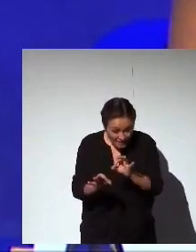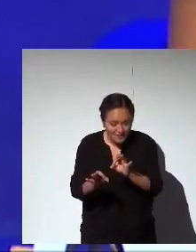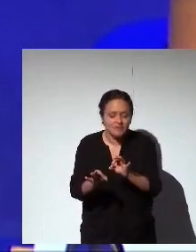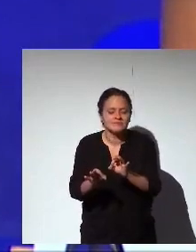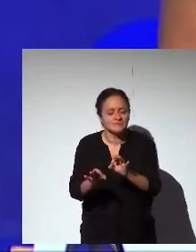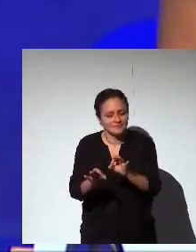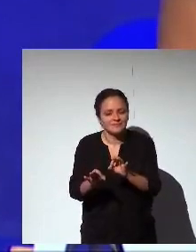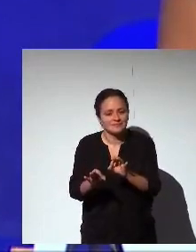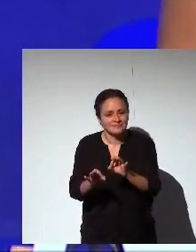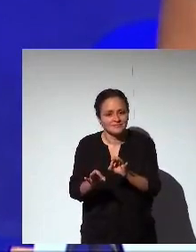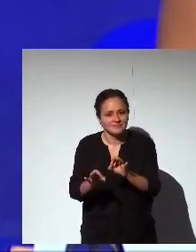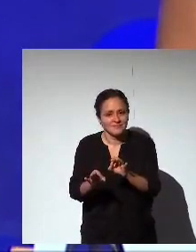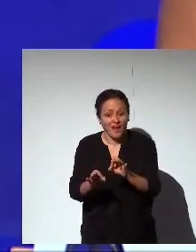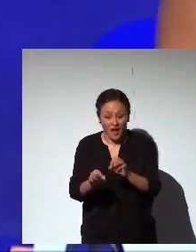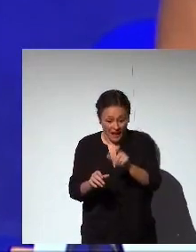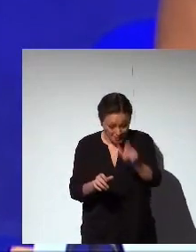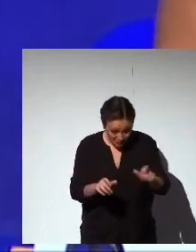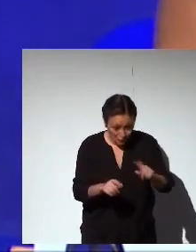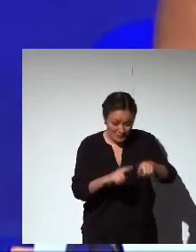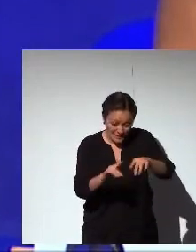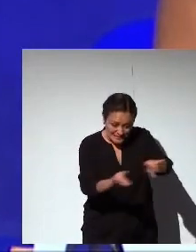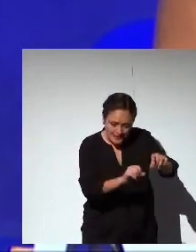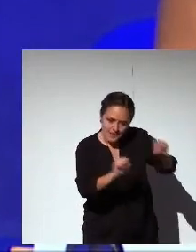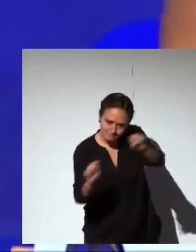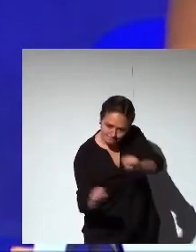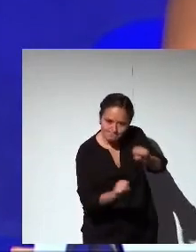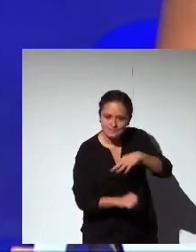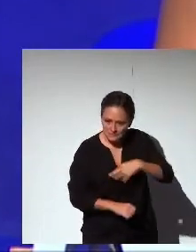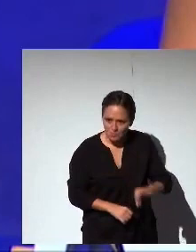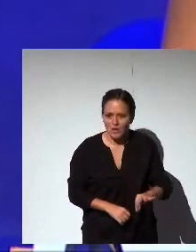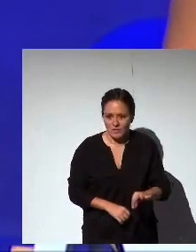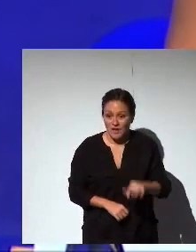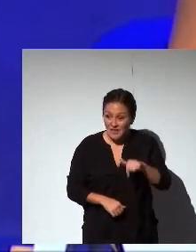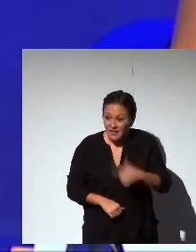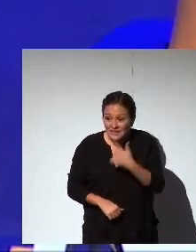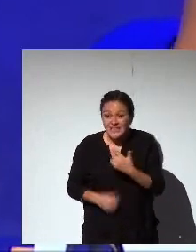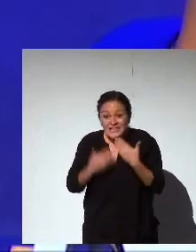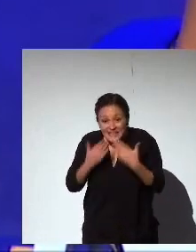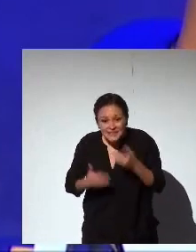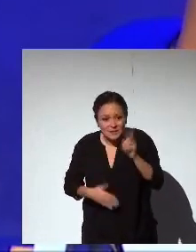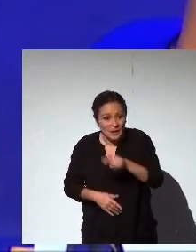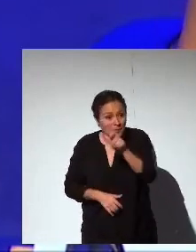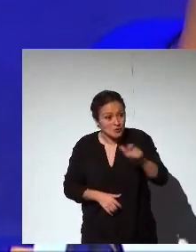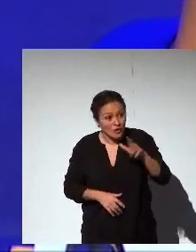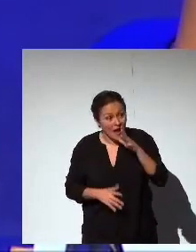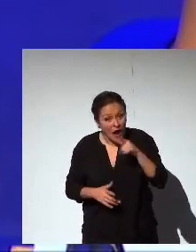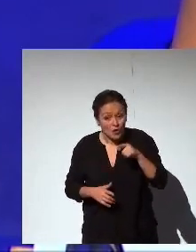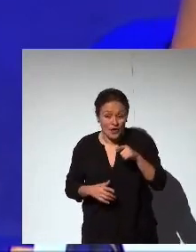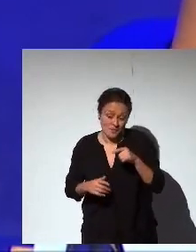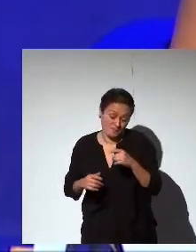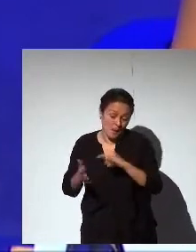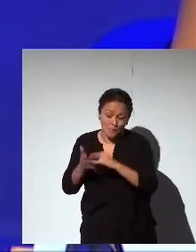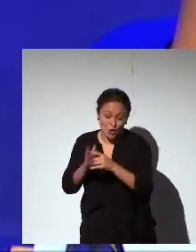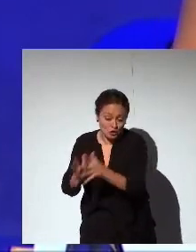está defendiendo a nuestras personas y a nuestro territorio. Y desde aquí quiero agradecer a todas las personas que están poniendo el cuerpo, por ejemplo, en